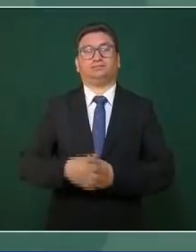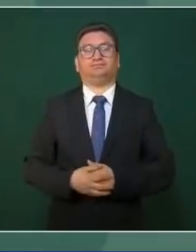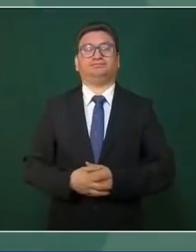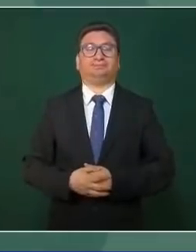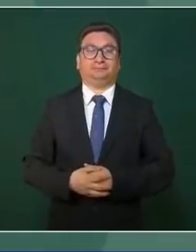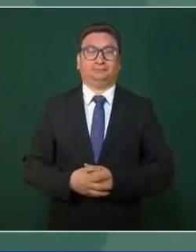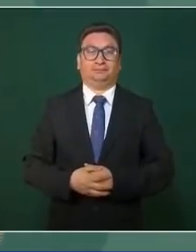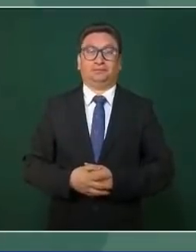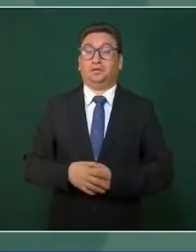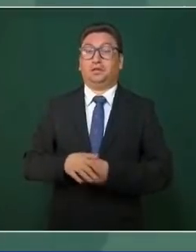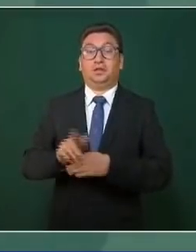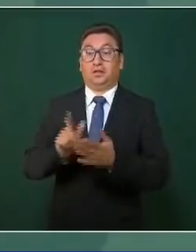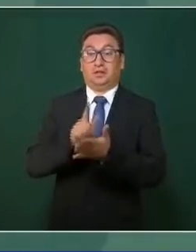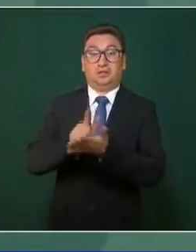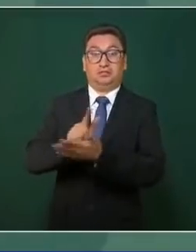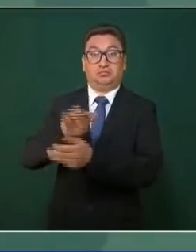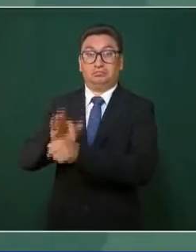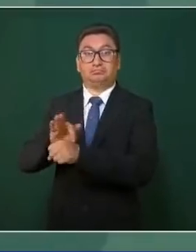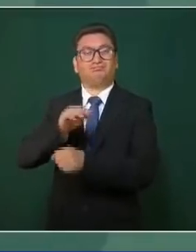ninguna prestación.